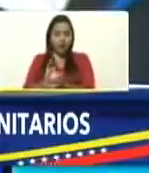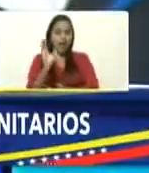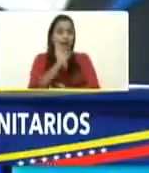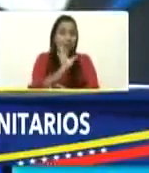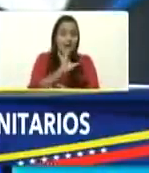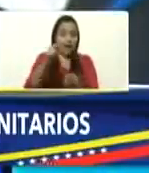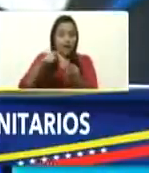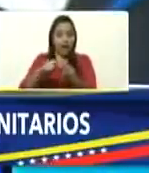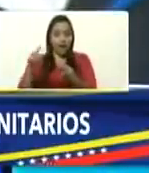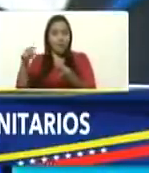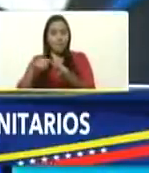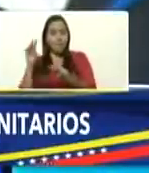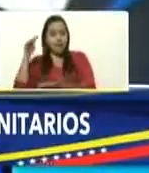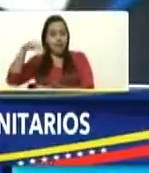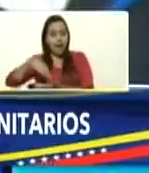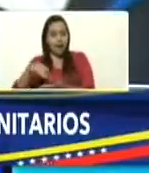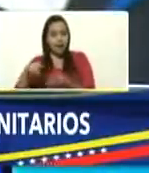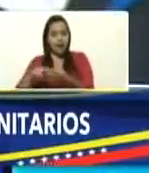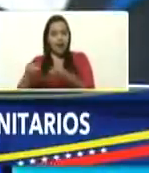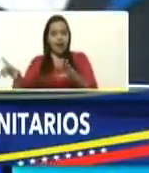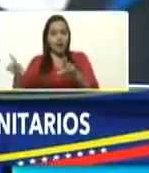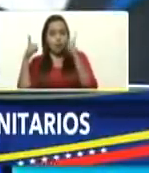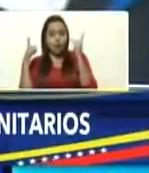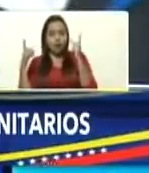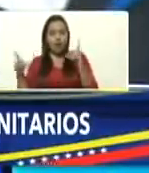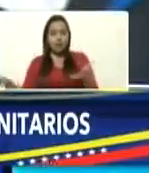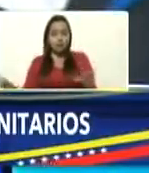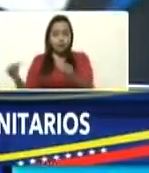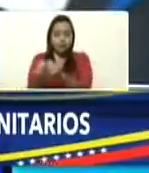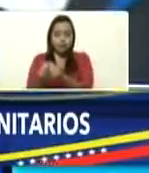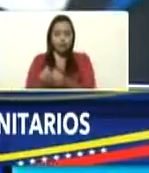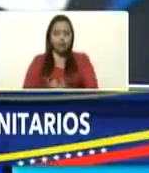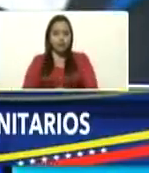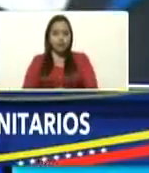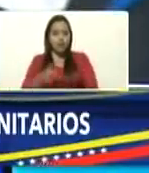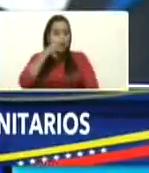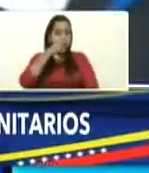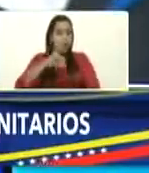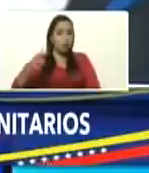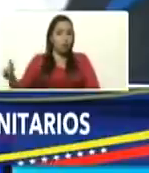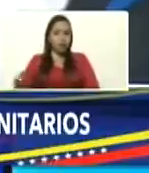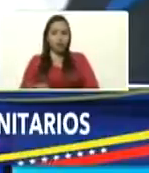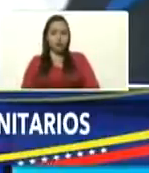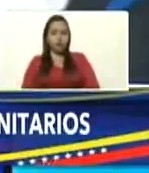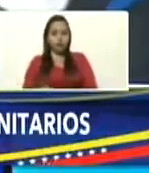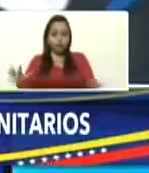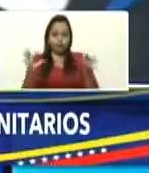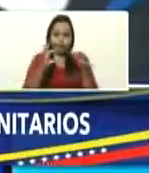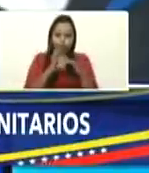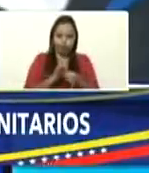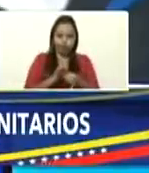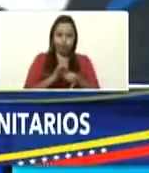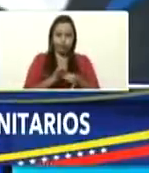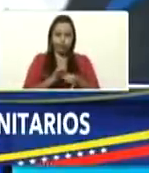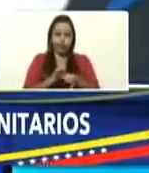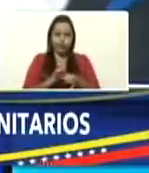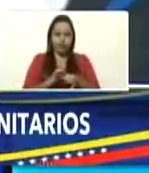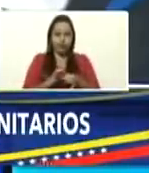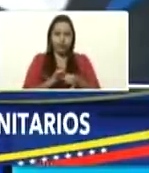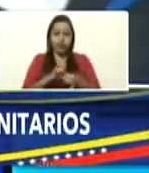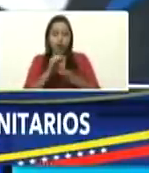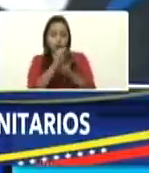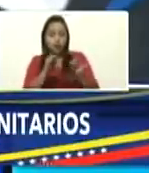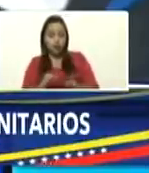Caracas, Miranda, La Guaira, una gran región del poder popular, del poder político,